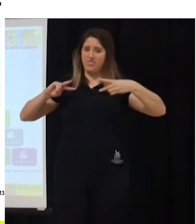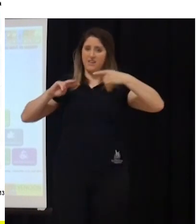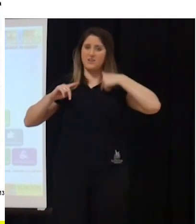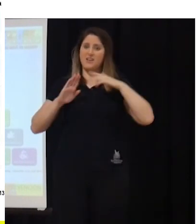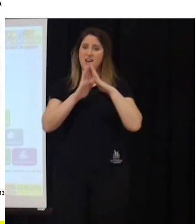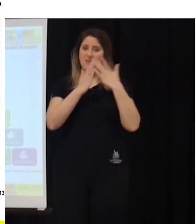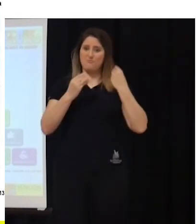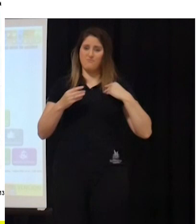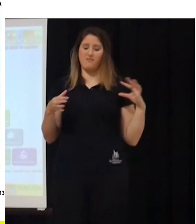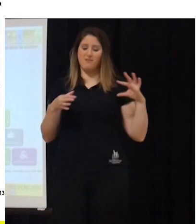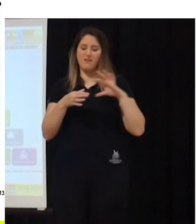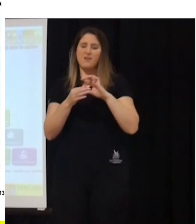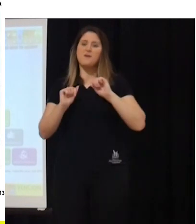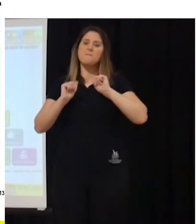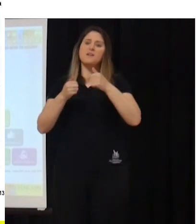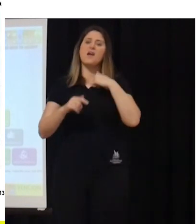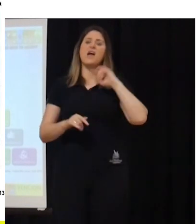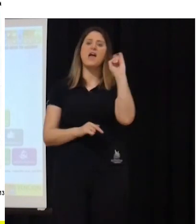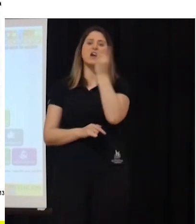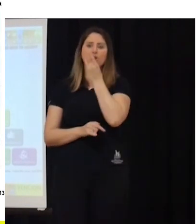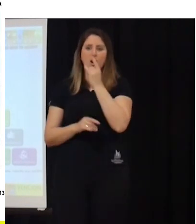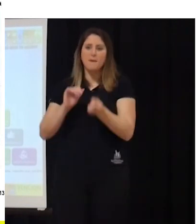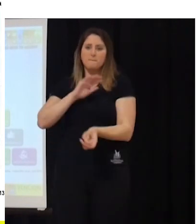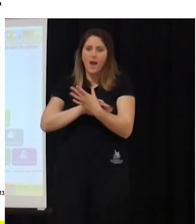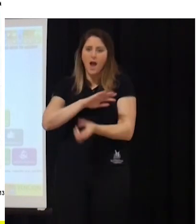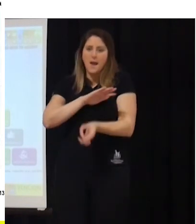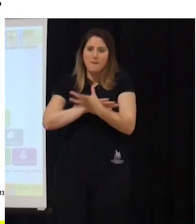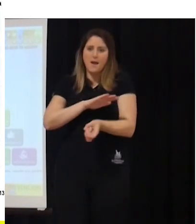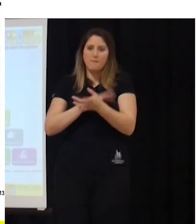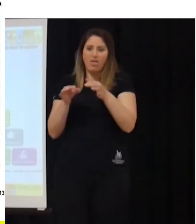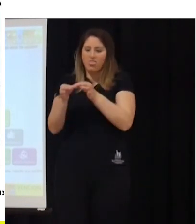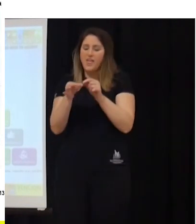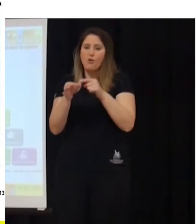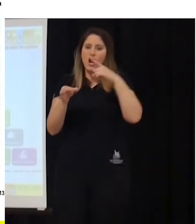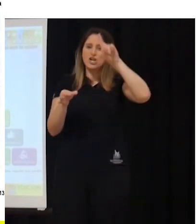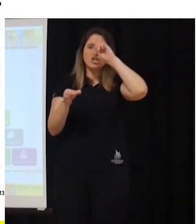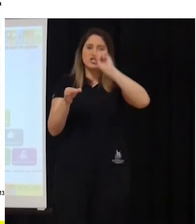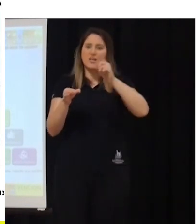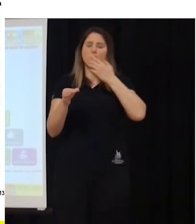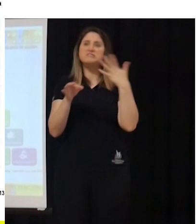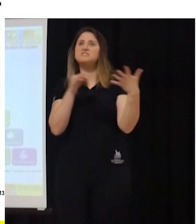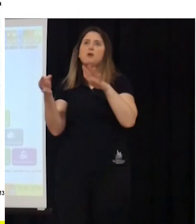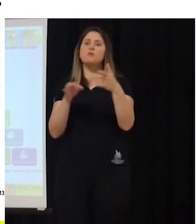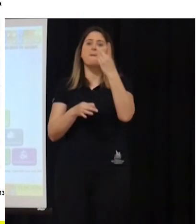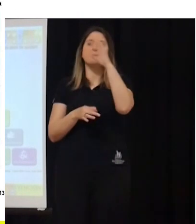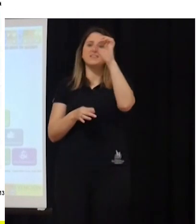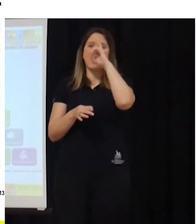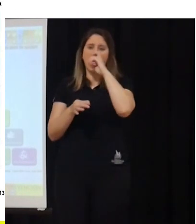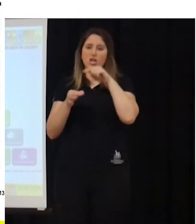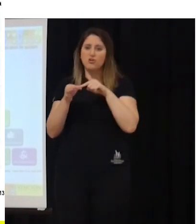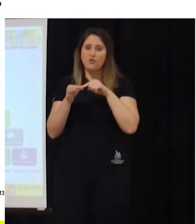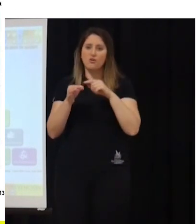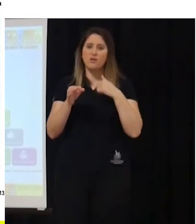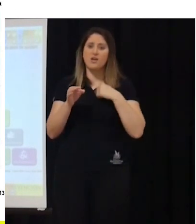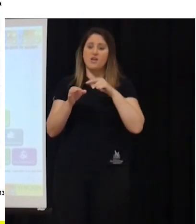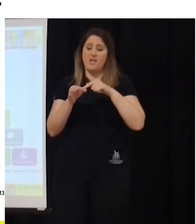hablaremos, empieza a acumular errores. De tal manera que una célula a los 20 años tiene menos errores que a